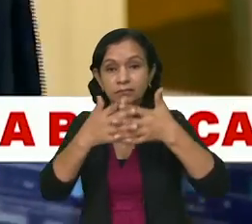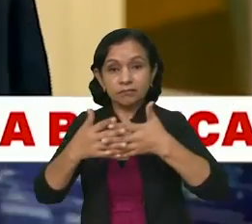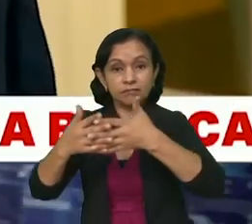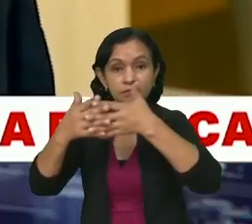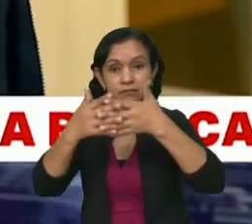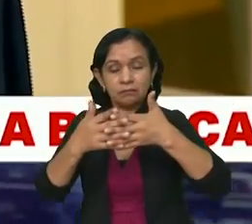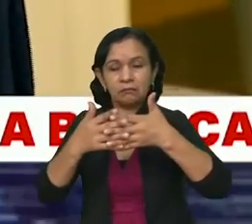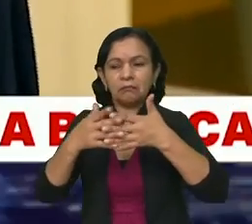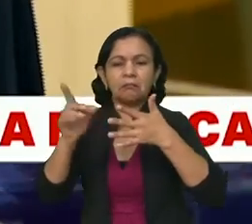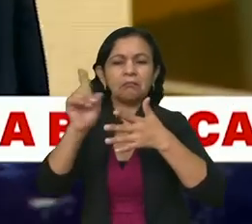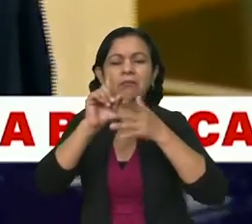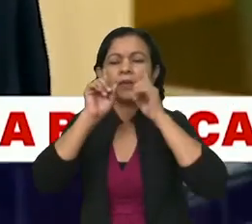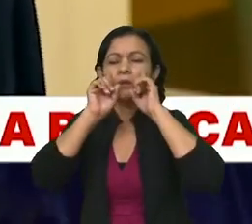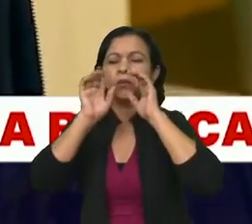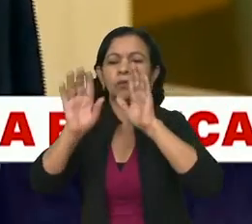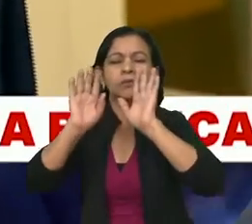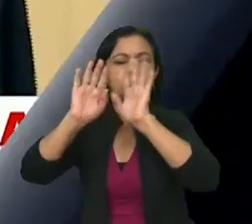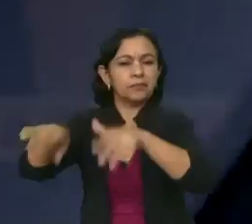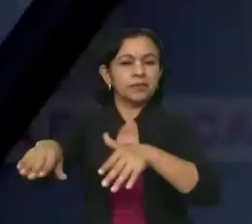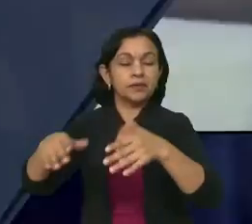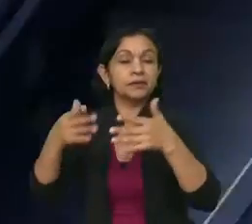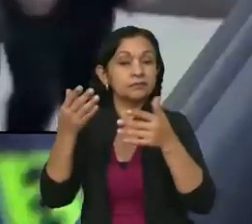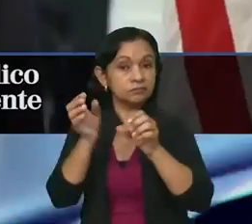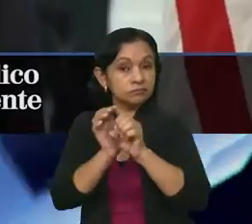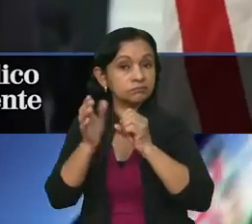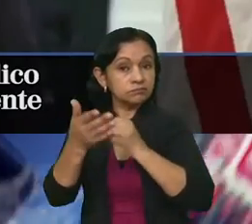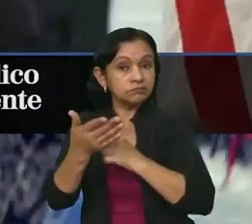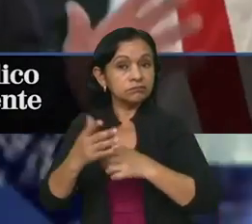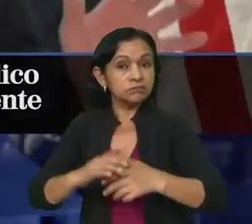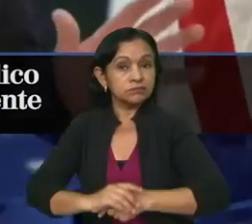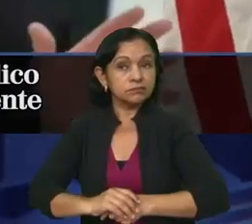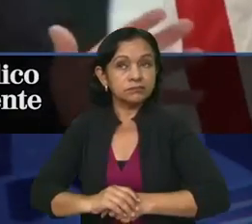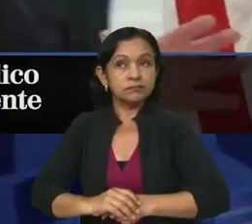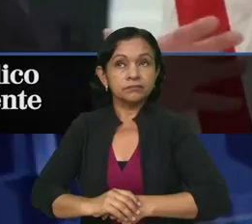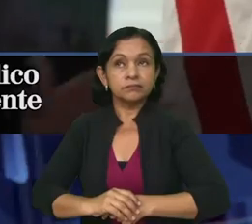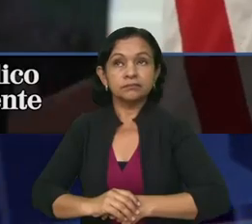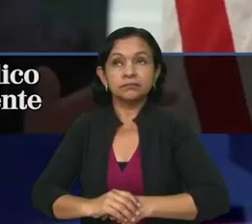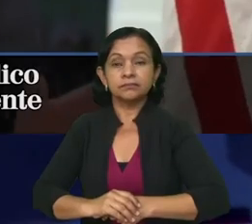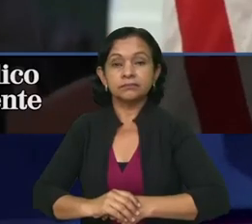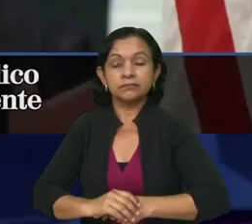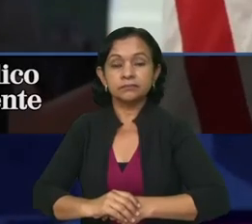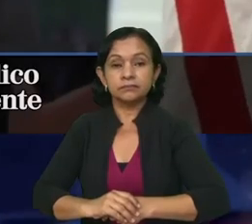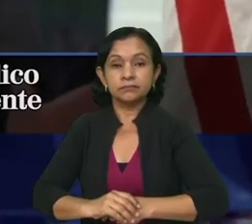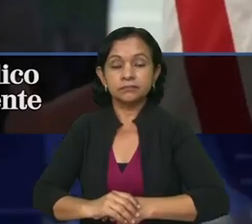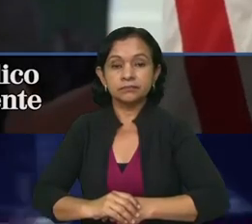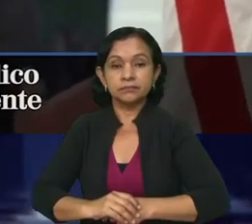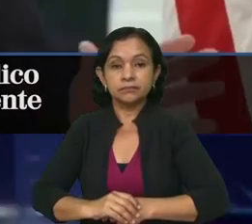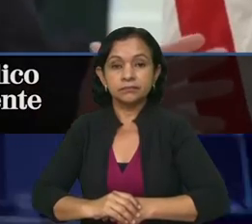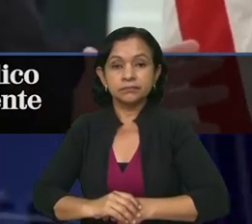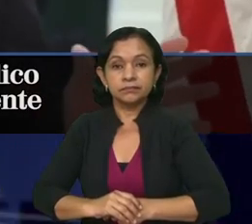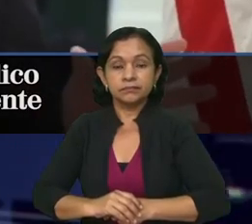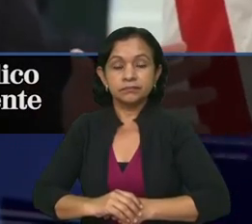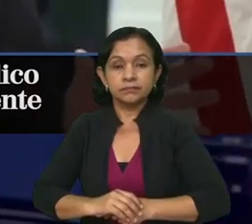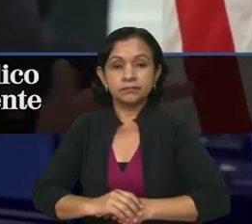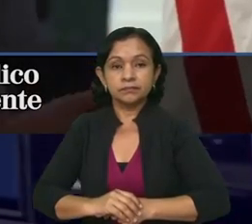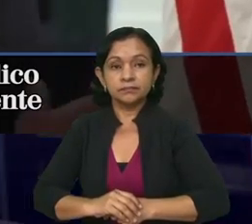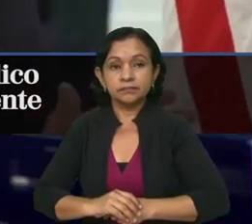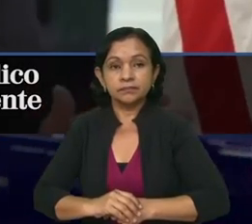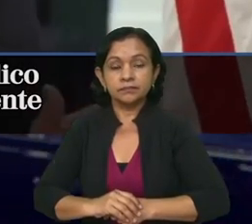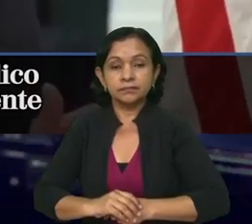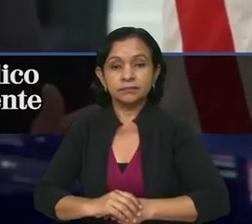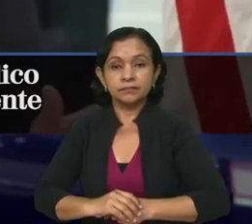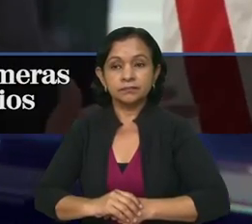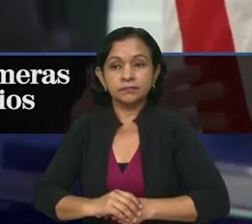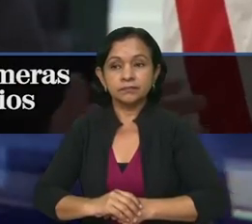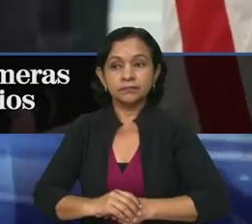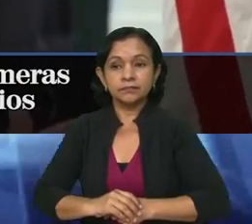a bajar la guardia frente a la pandemia. I just left Walter Reed Medical Center, and it's really something